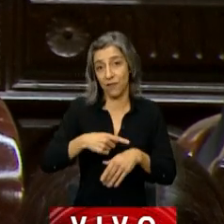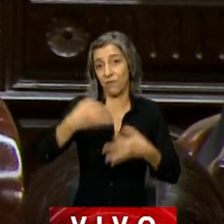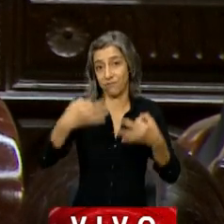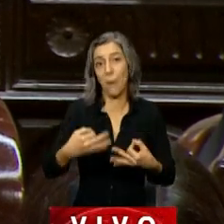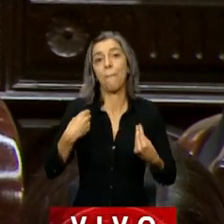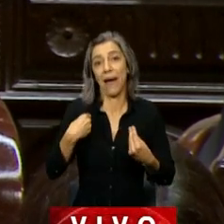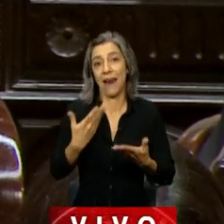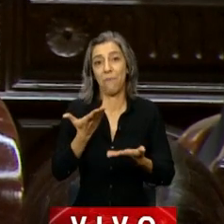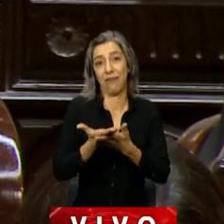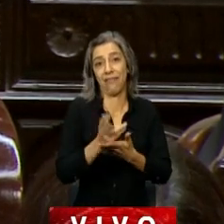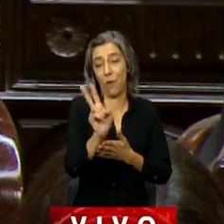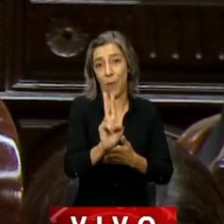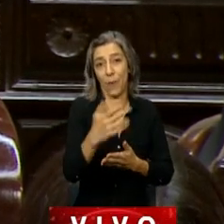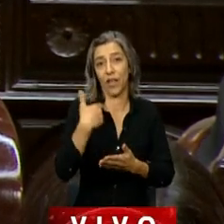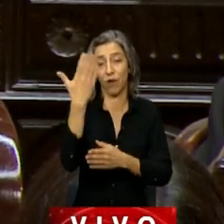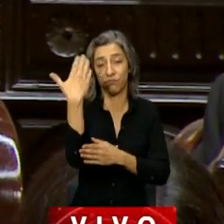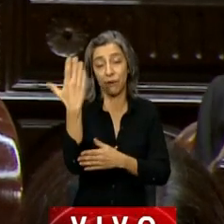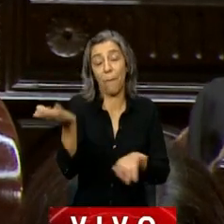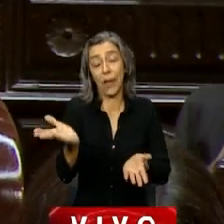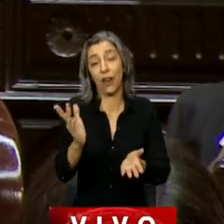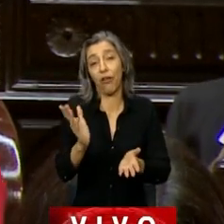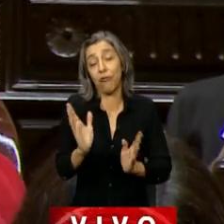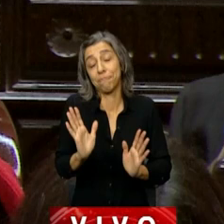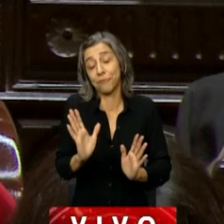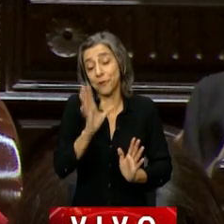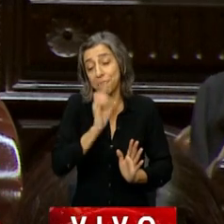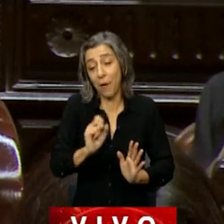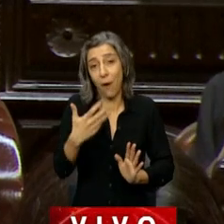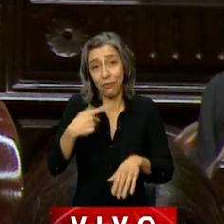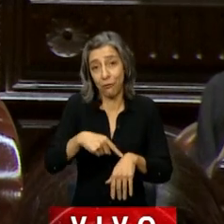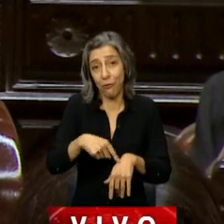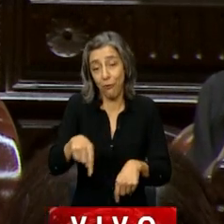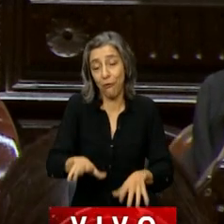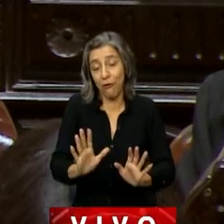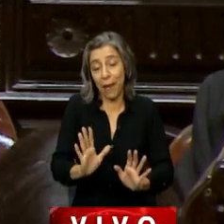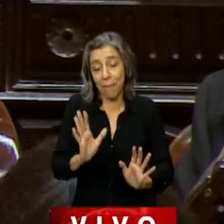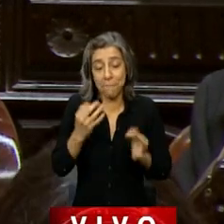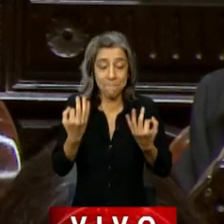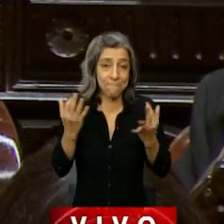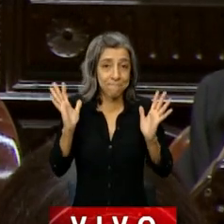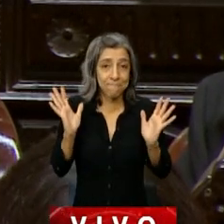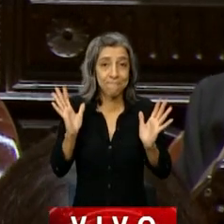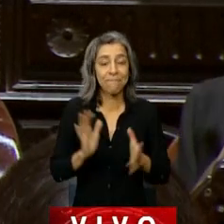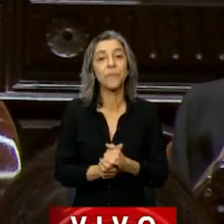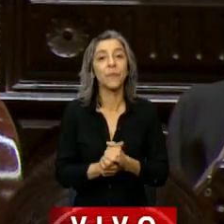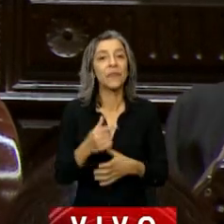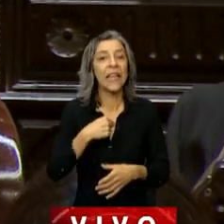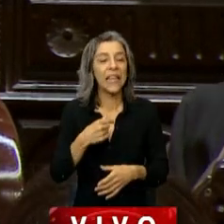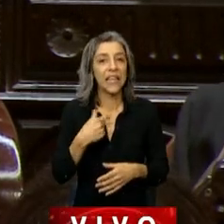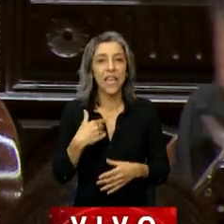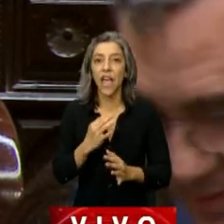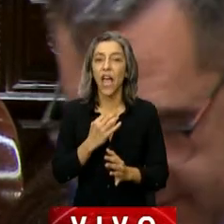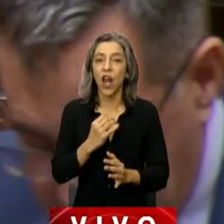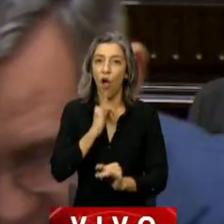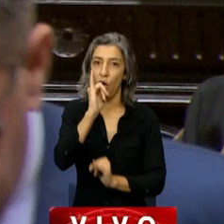cuestión de privilegio. Pero bueno, nos tocó esta hora y hay que bancarse. Yo quiero expresar mi repudio